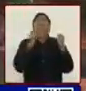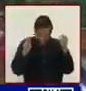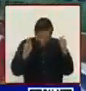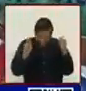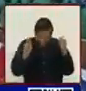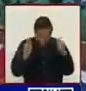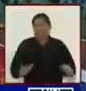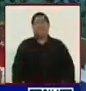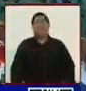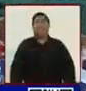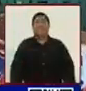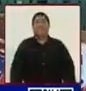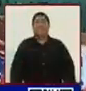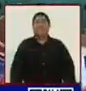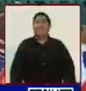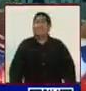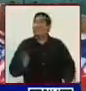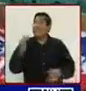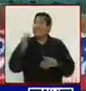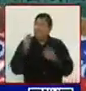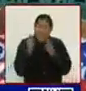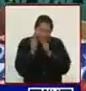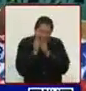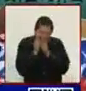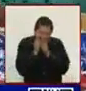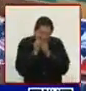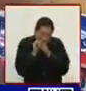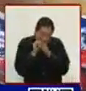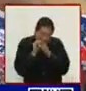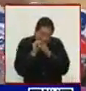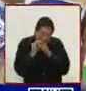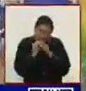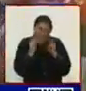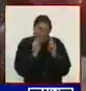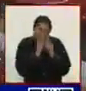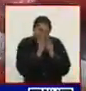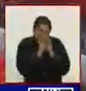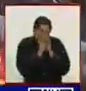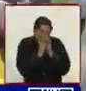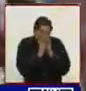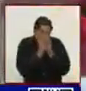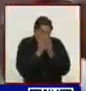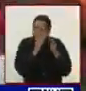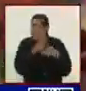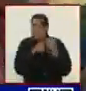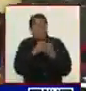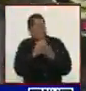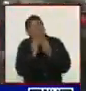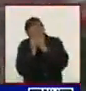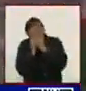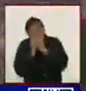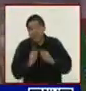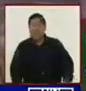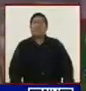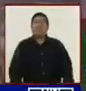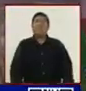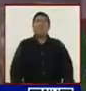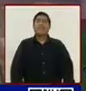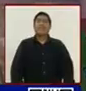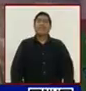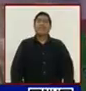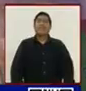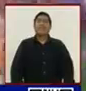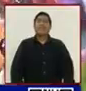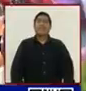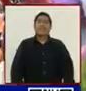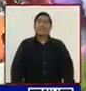Con la pela. Chiti esponjita, chiti papelito, chiti librito. Todo es miniatura aquí. Eléctrico